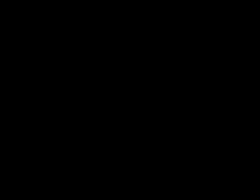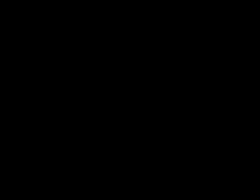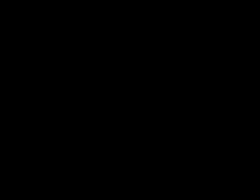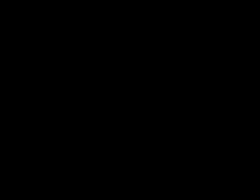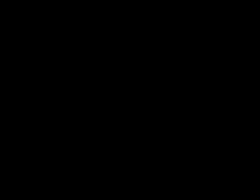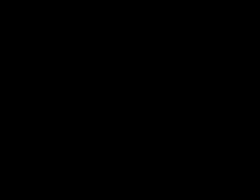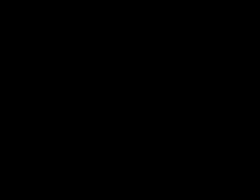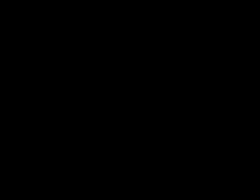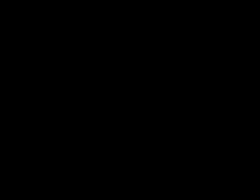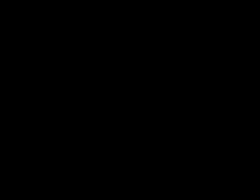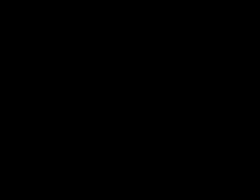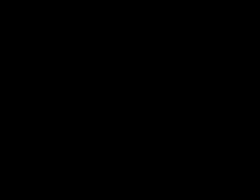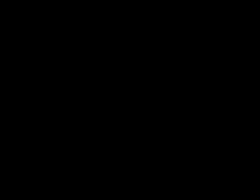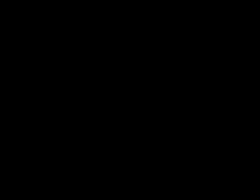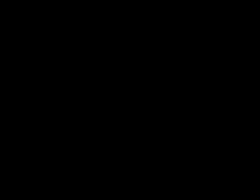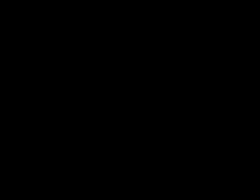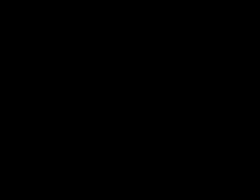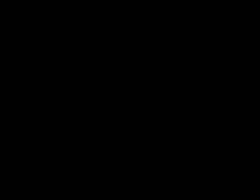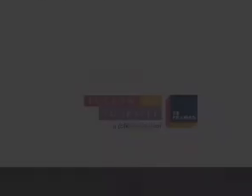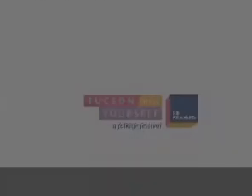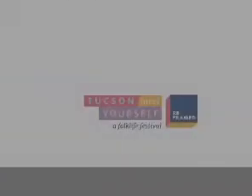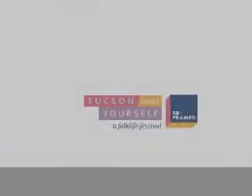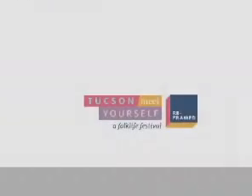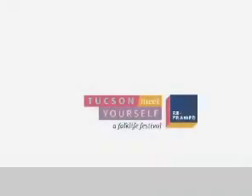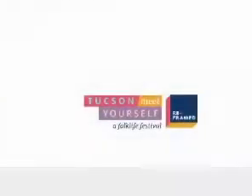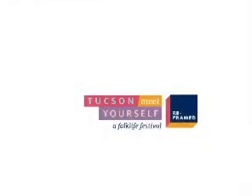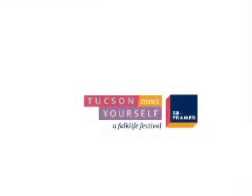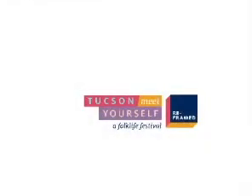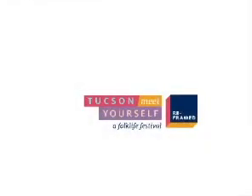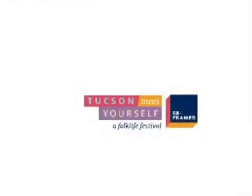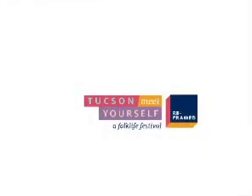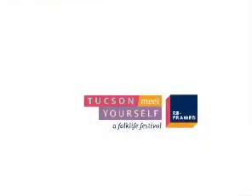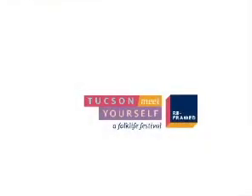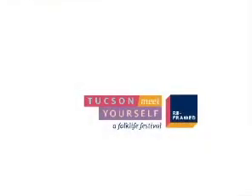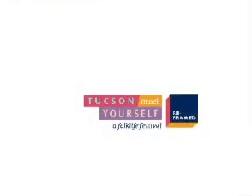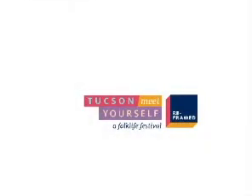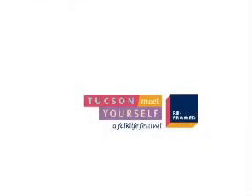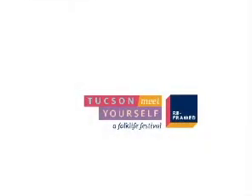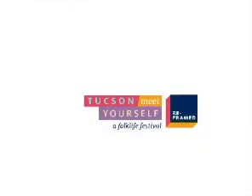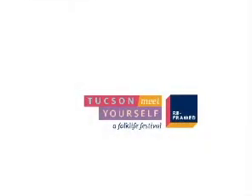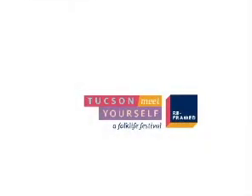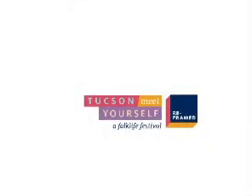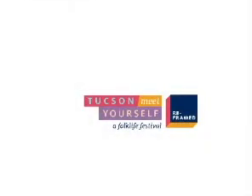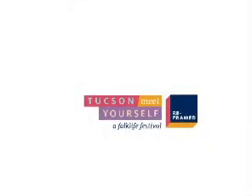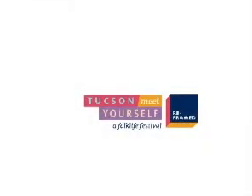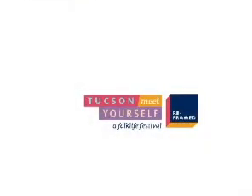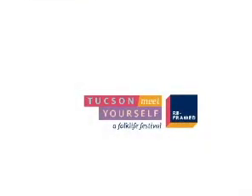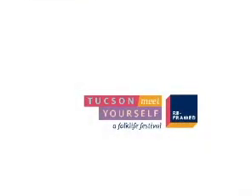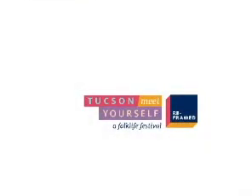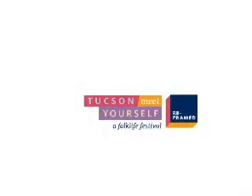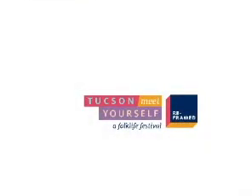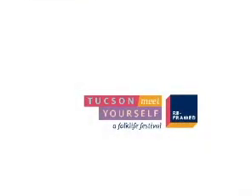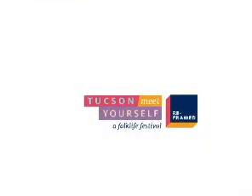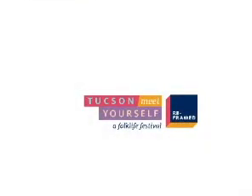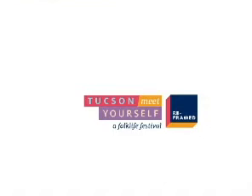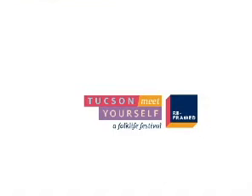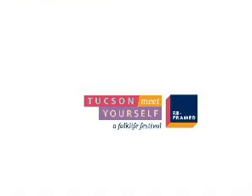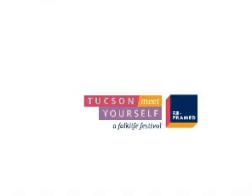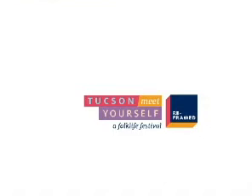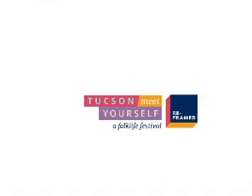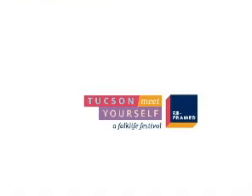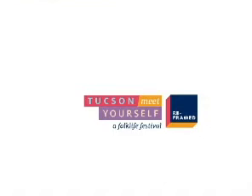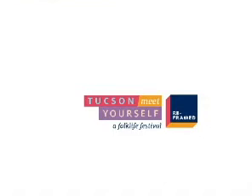auspiciadores. Sin su generosidad, no podríamos ofrecer esta variedad de programas. Aquí puedes ver